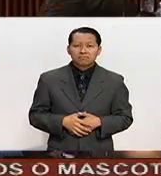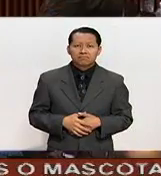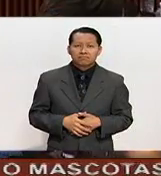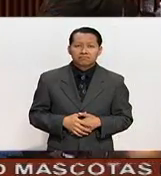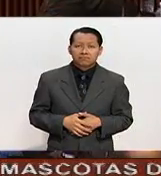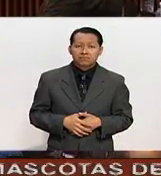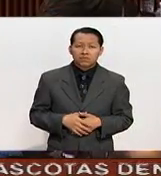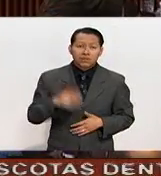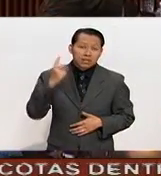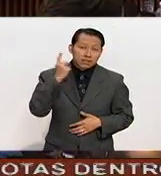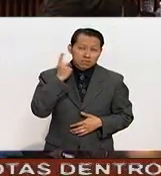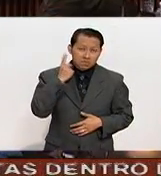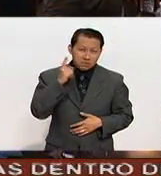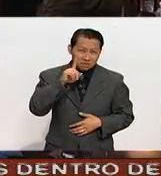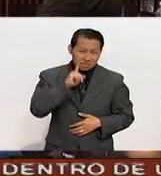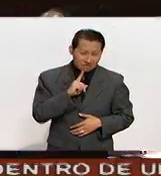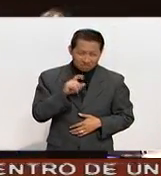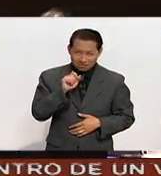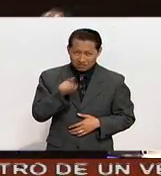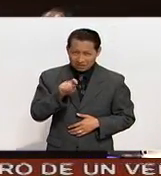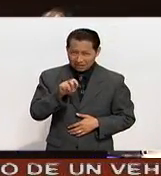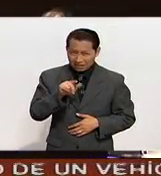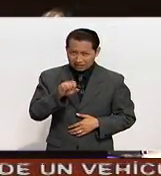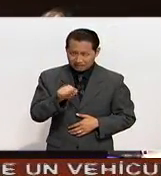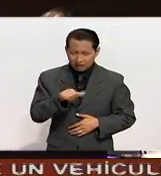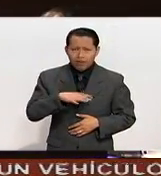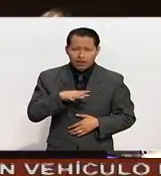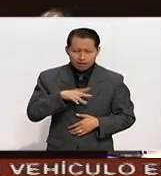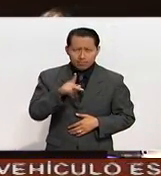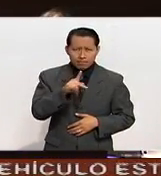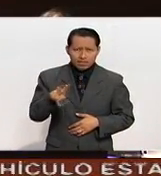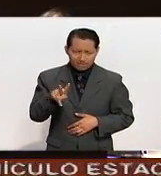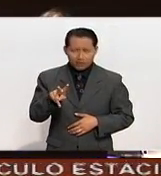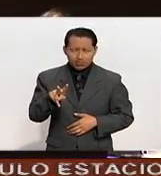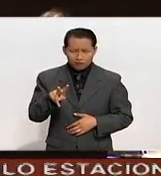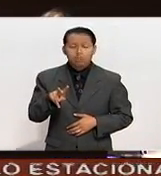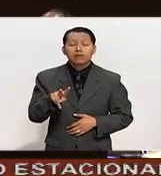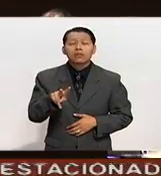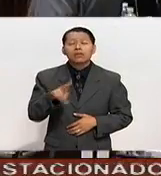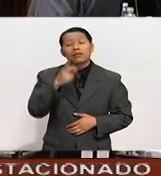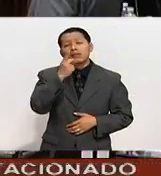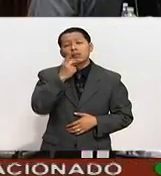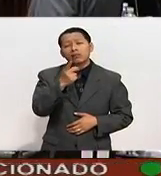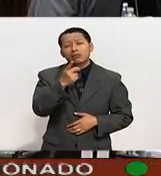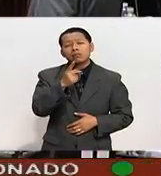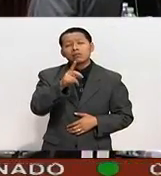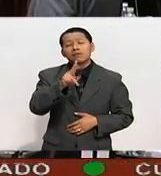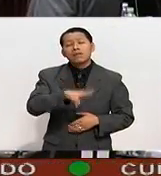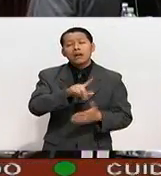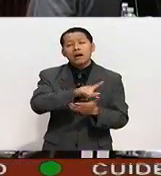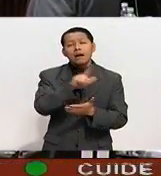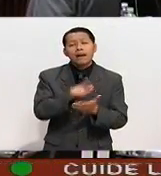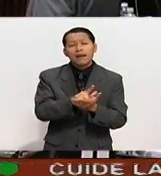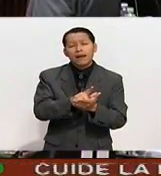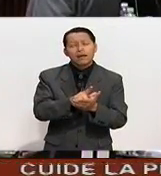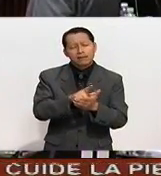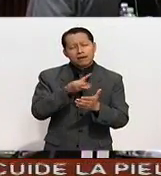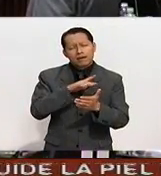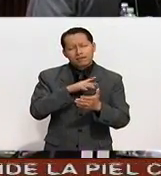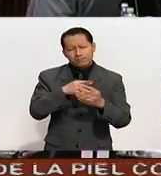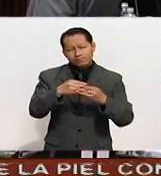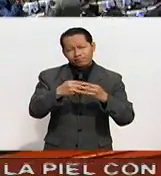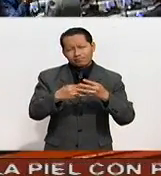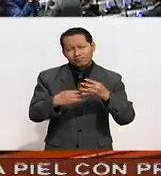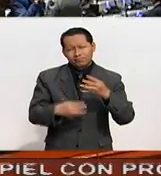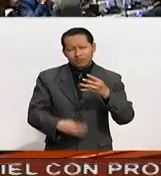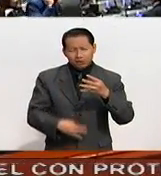La diputada Sharon María Teresa Cuenca, del Partido Verde Ecologista, dijo que esta es una ley muy amplia que contiene toda la